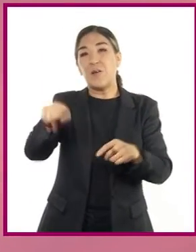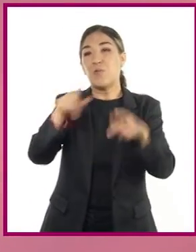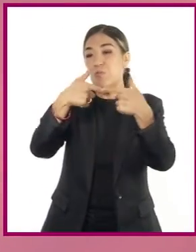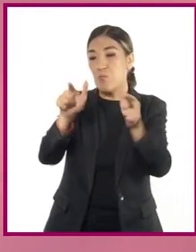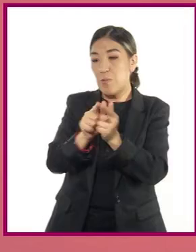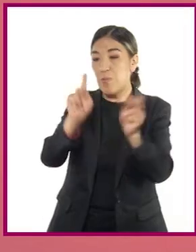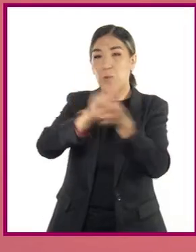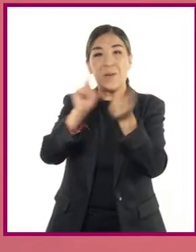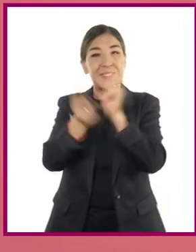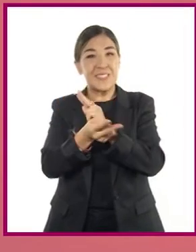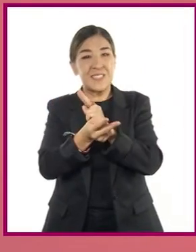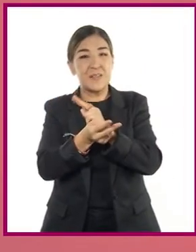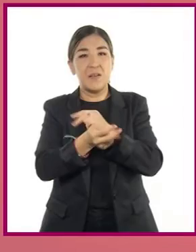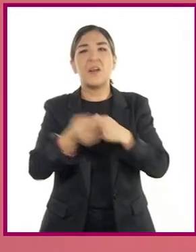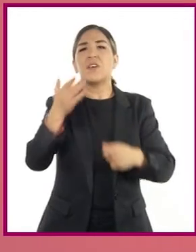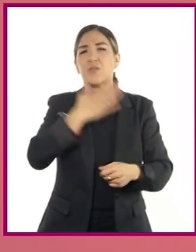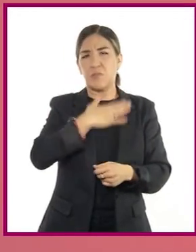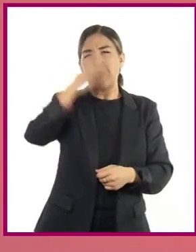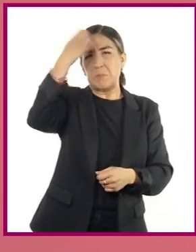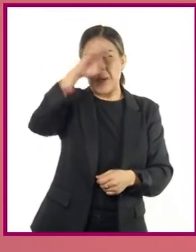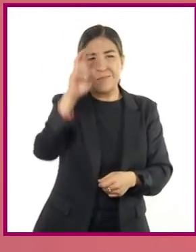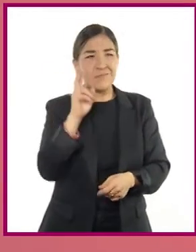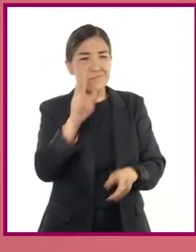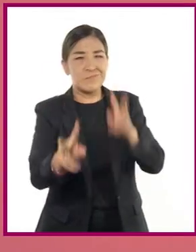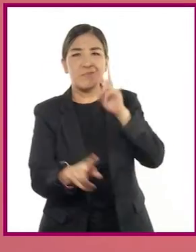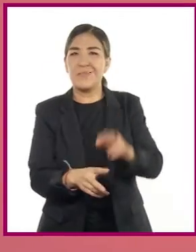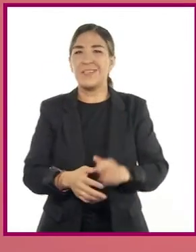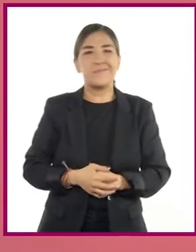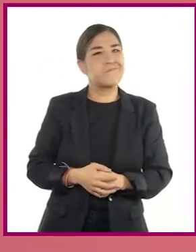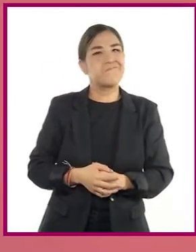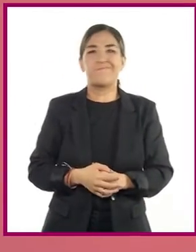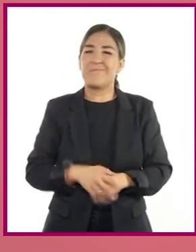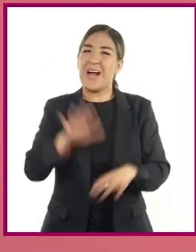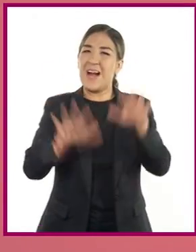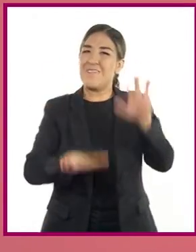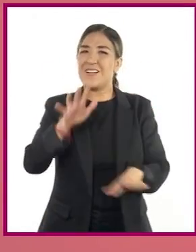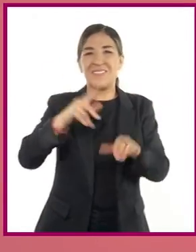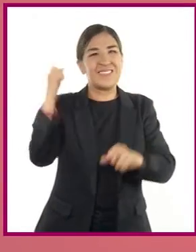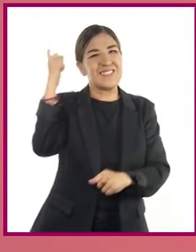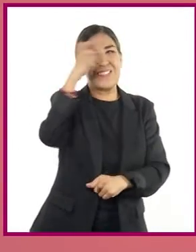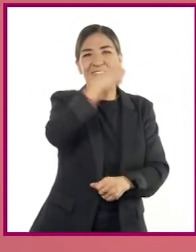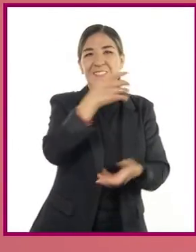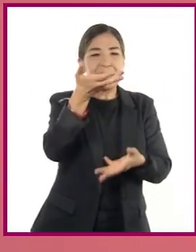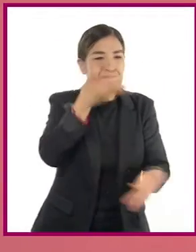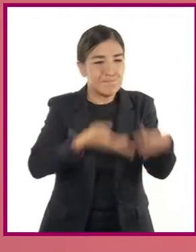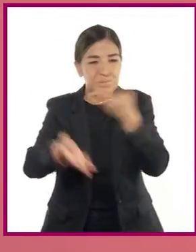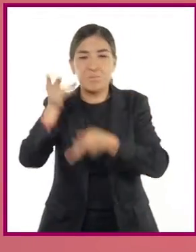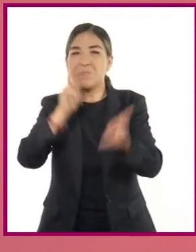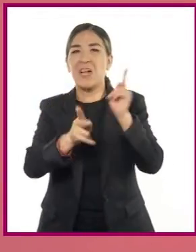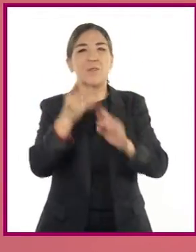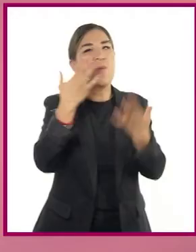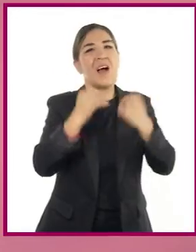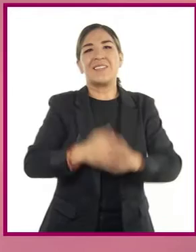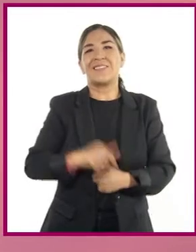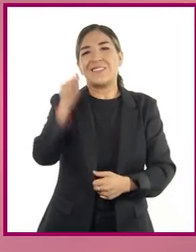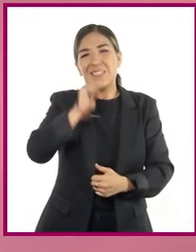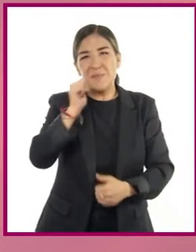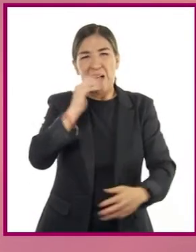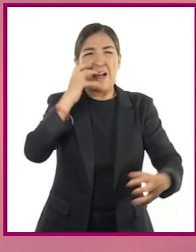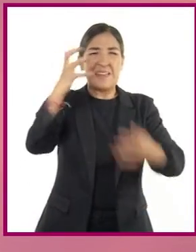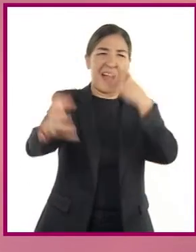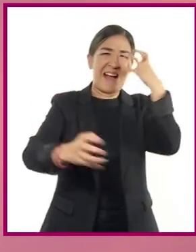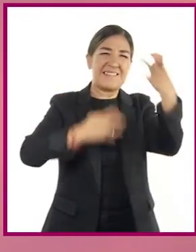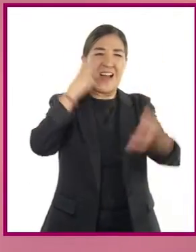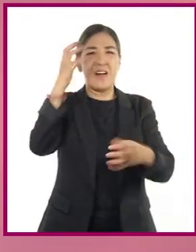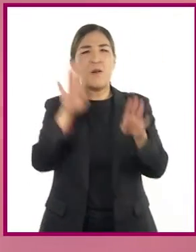grupo humano, mi experiencia es que no se puede dialogar ni buscar las causas porque ante todo hay gritos y hay quienes